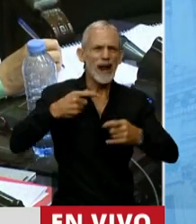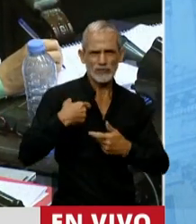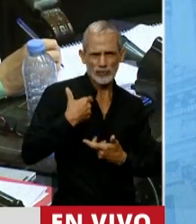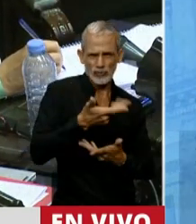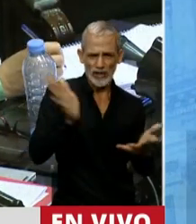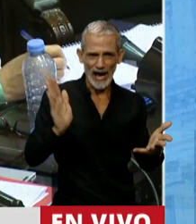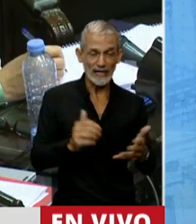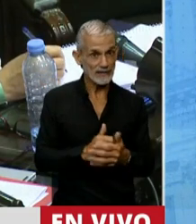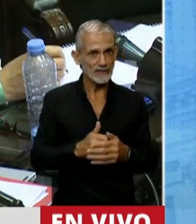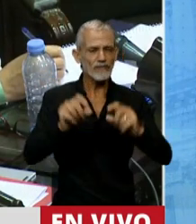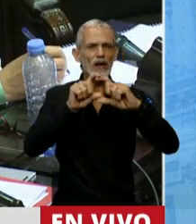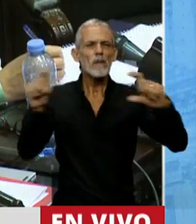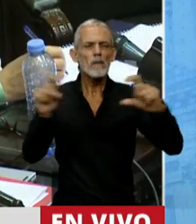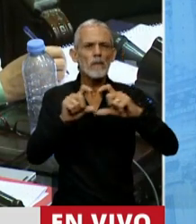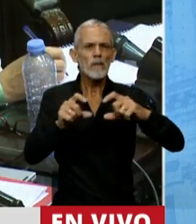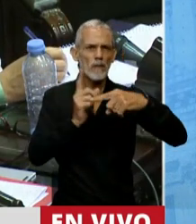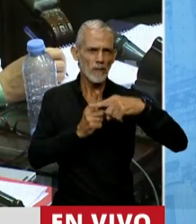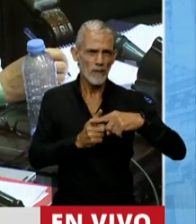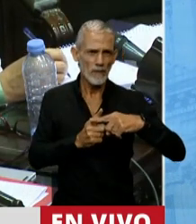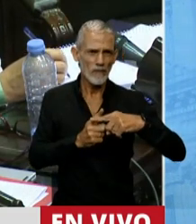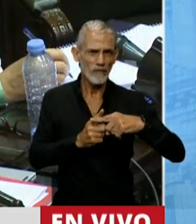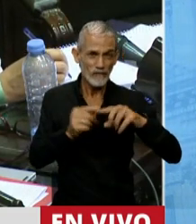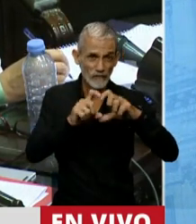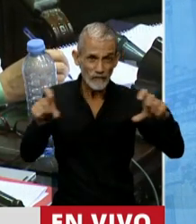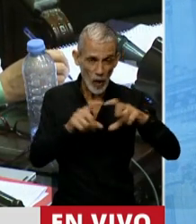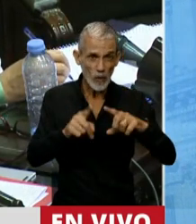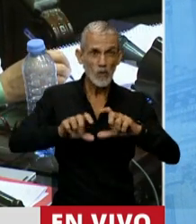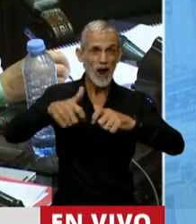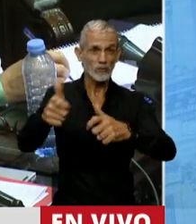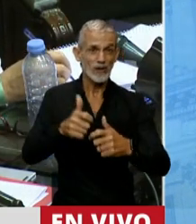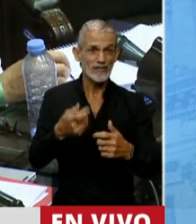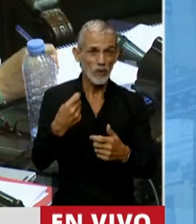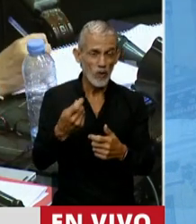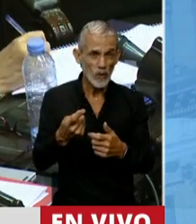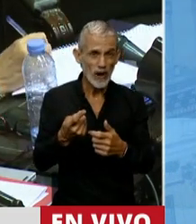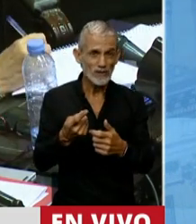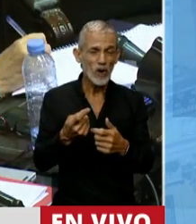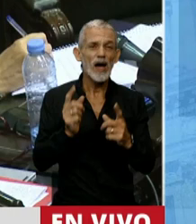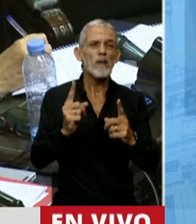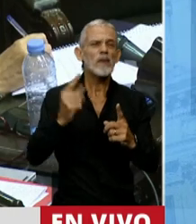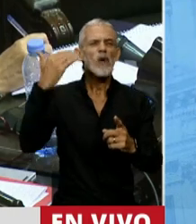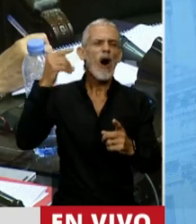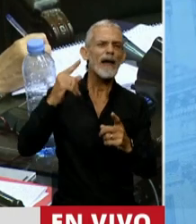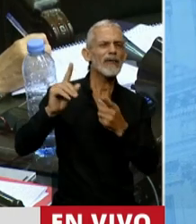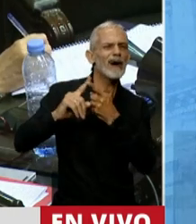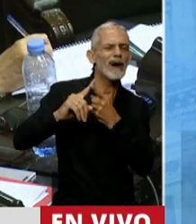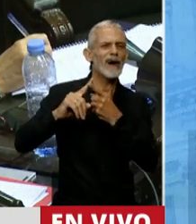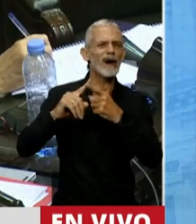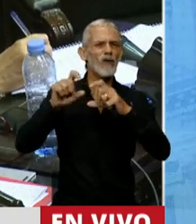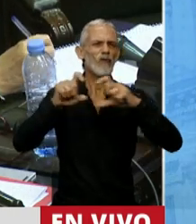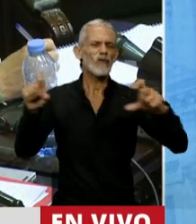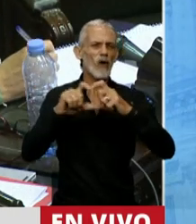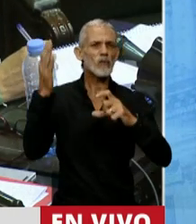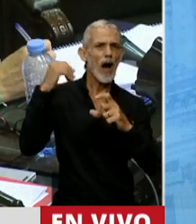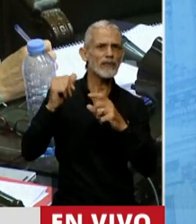contexto en el cual se aplica esta fórmula no tiene nada que ver con el contexto de boom de commodity en el cual se aplicó la anterior, donde